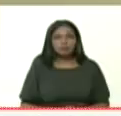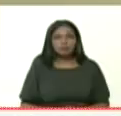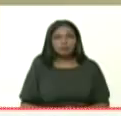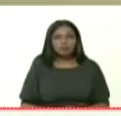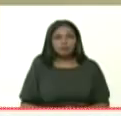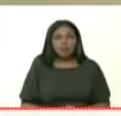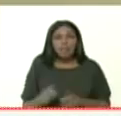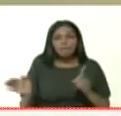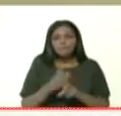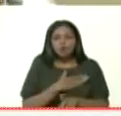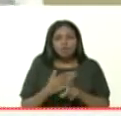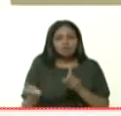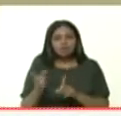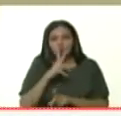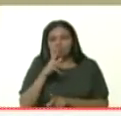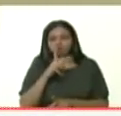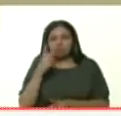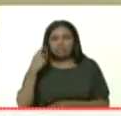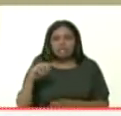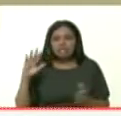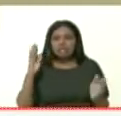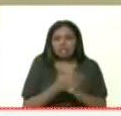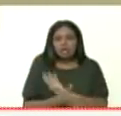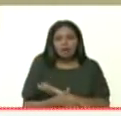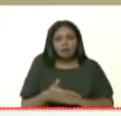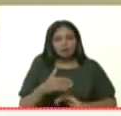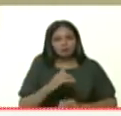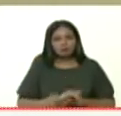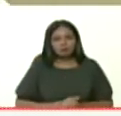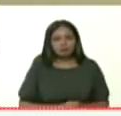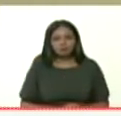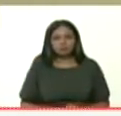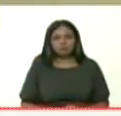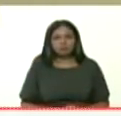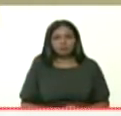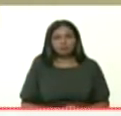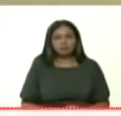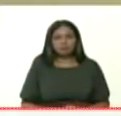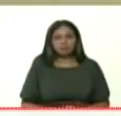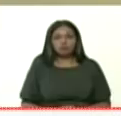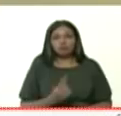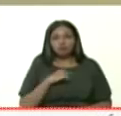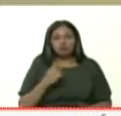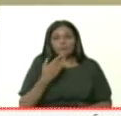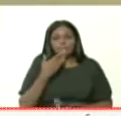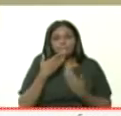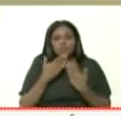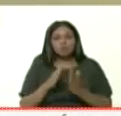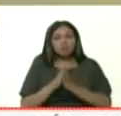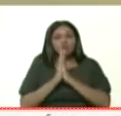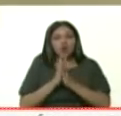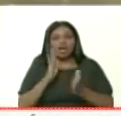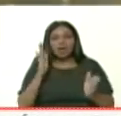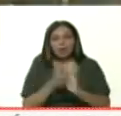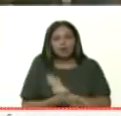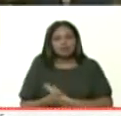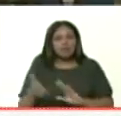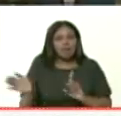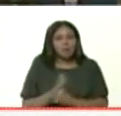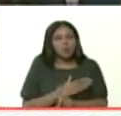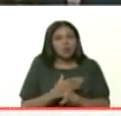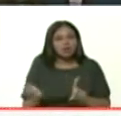la violencia obstétrica, que tiene que acabarse. Es un clamor, tiene que acabarse la